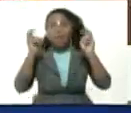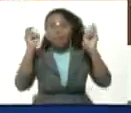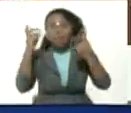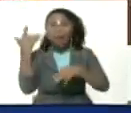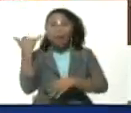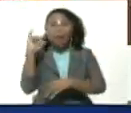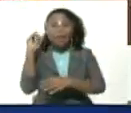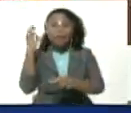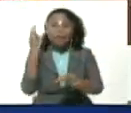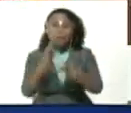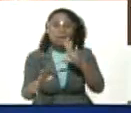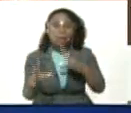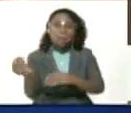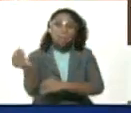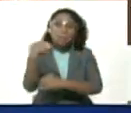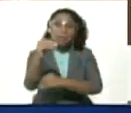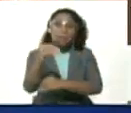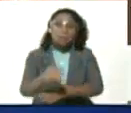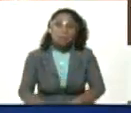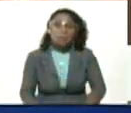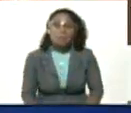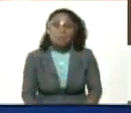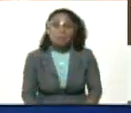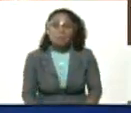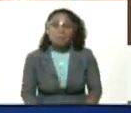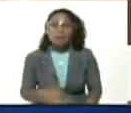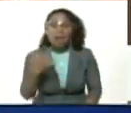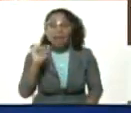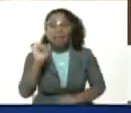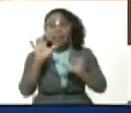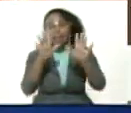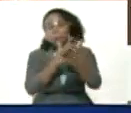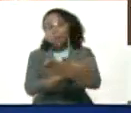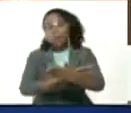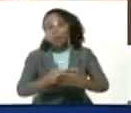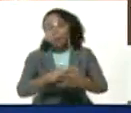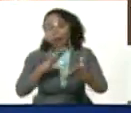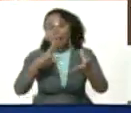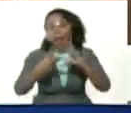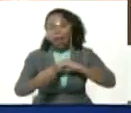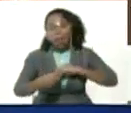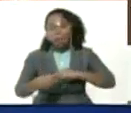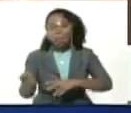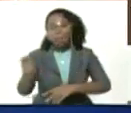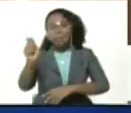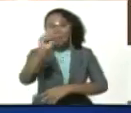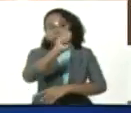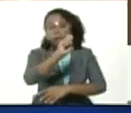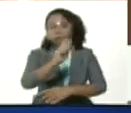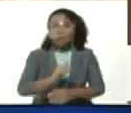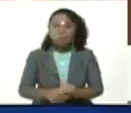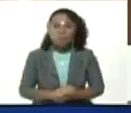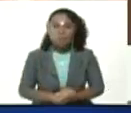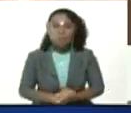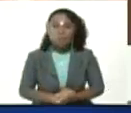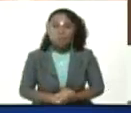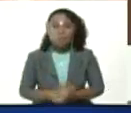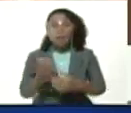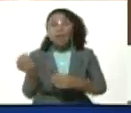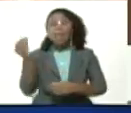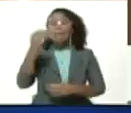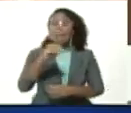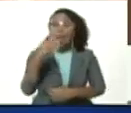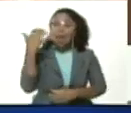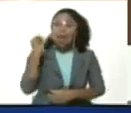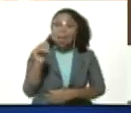suerte hasta más. Llegamos a 10 millones de CLAP mensuales. Y además llevamos